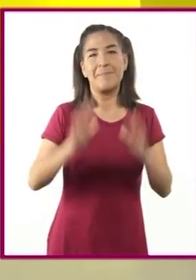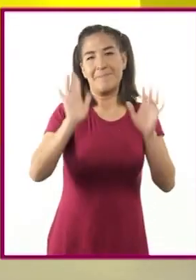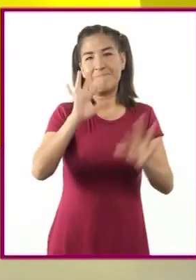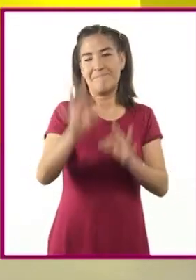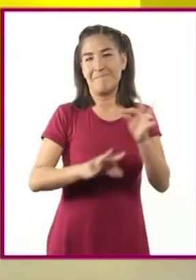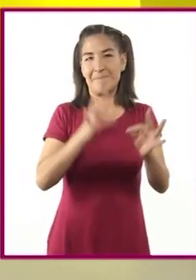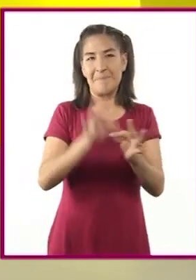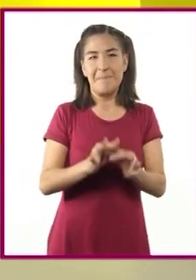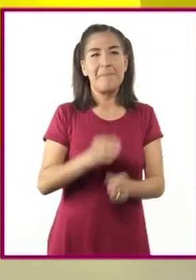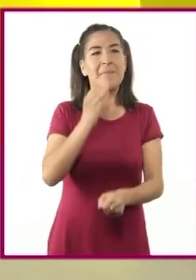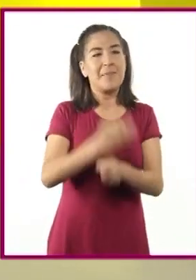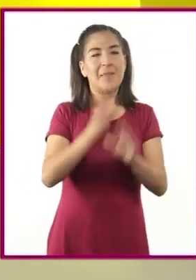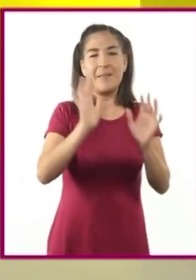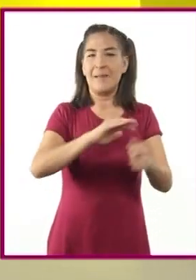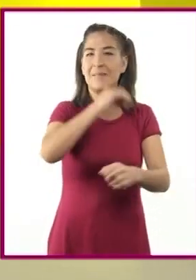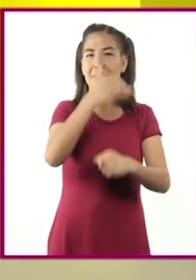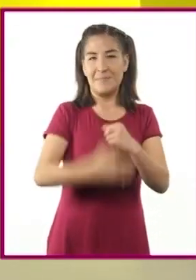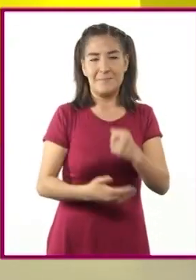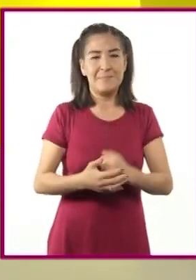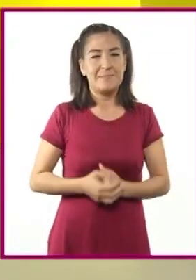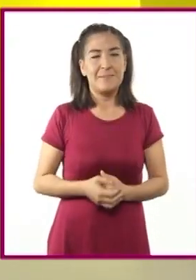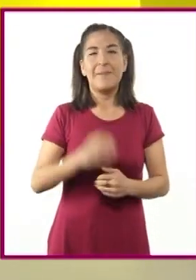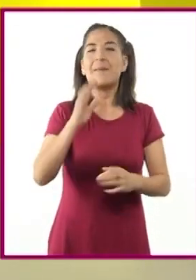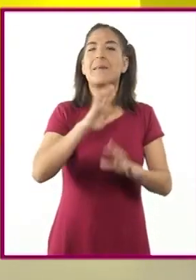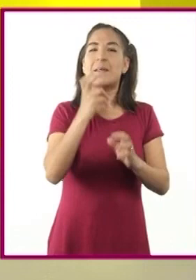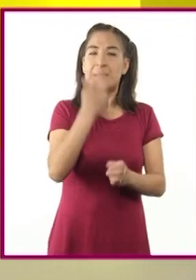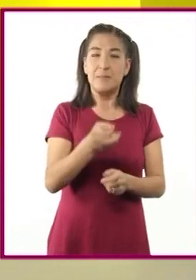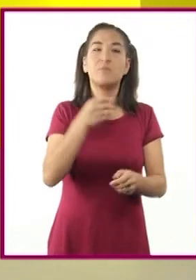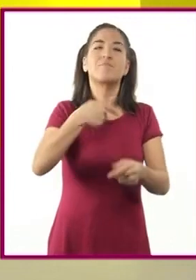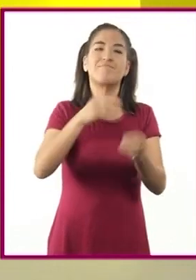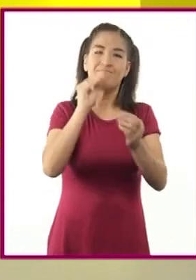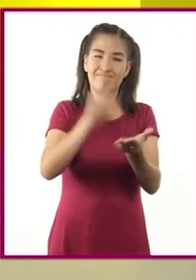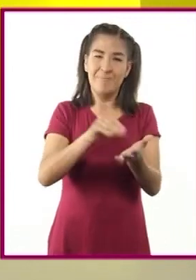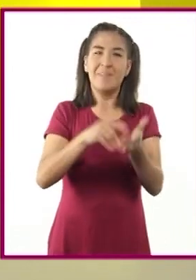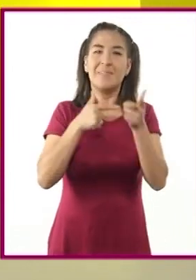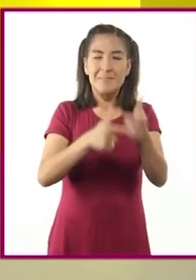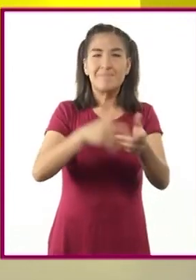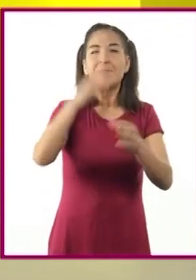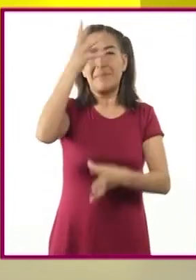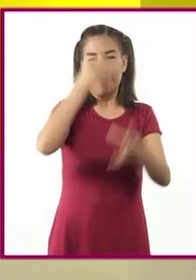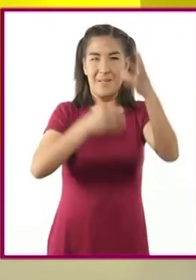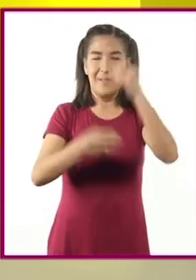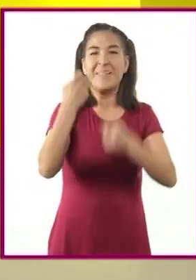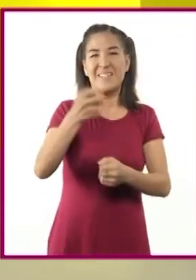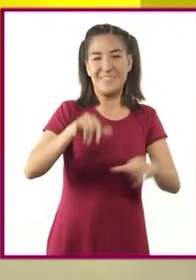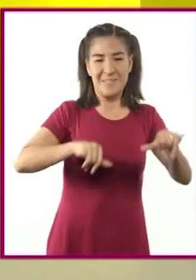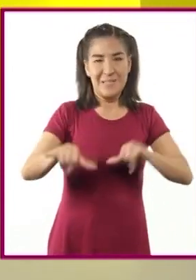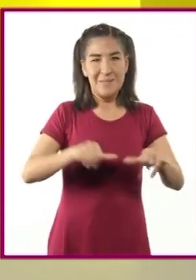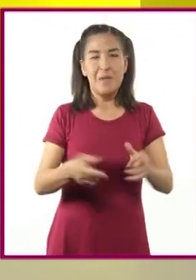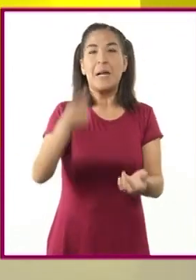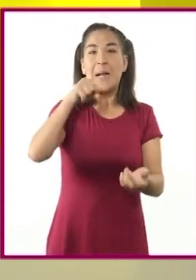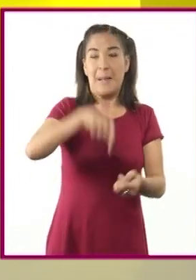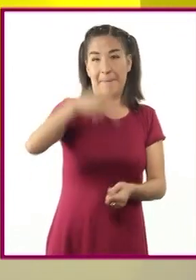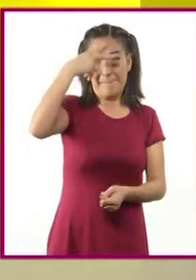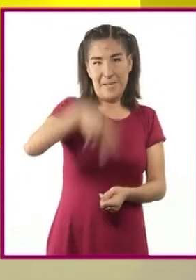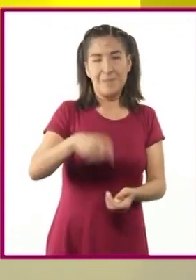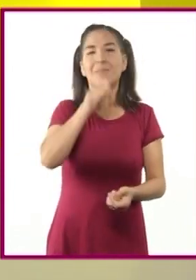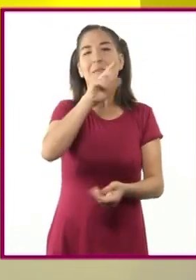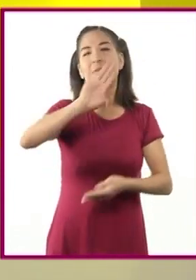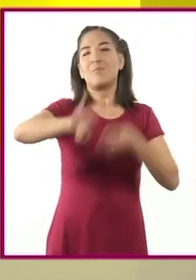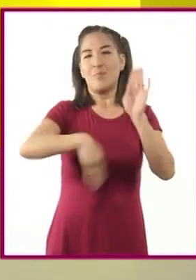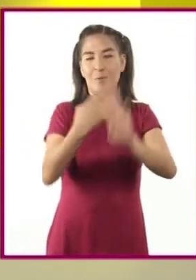Listo, por hoy hemos llegado al final, pero todavía nos queda mucho por aprender de la geografía de México y del